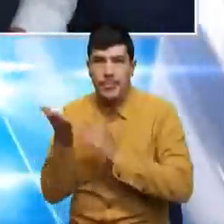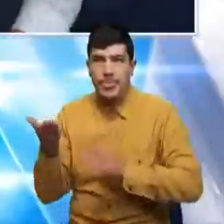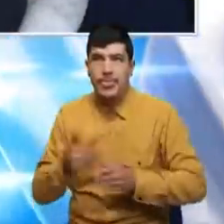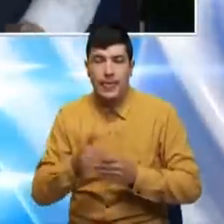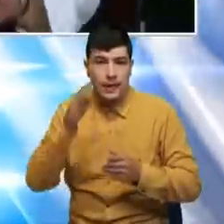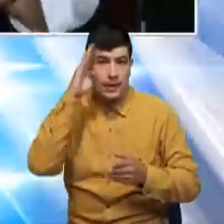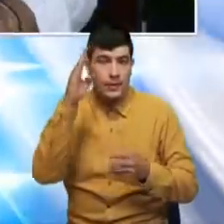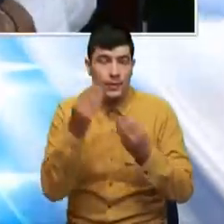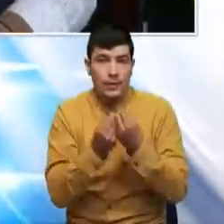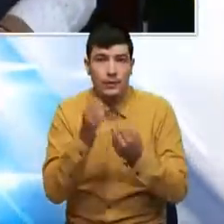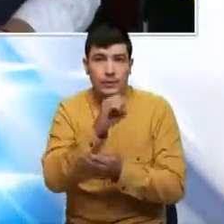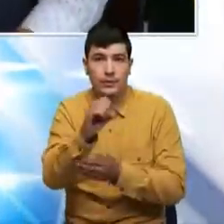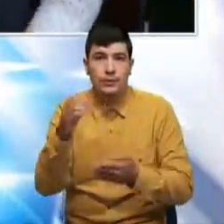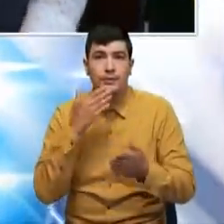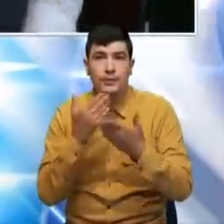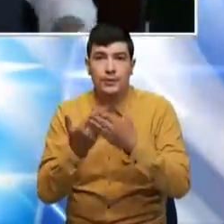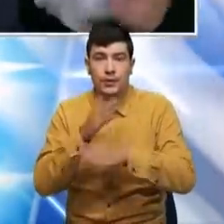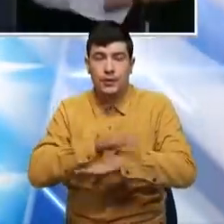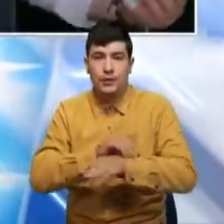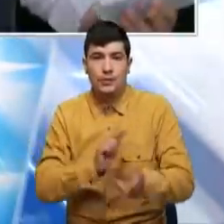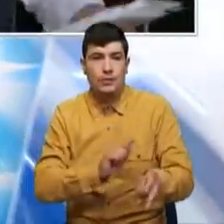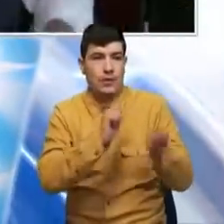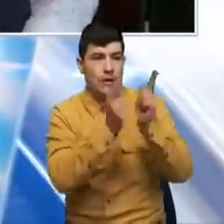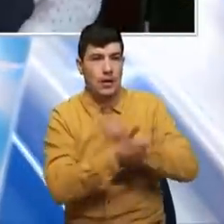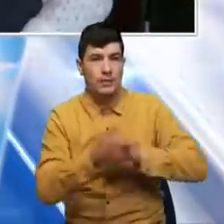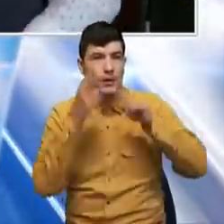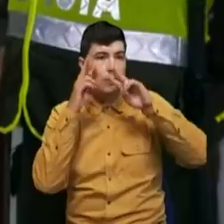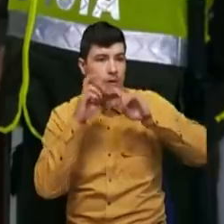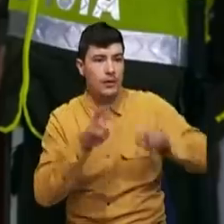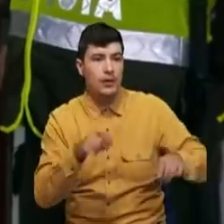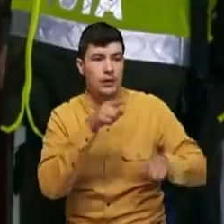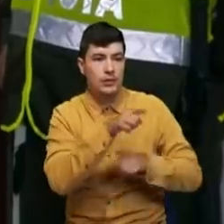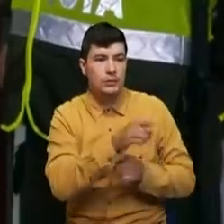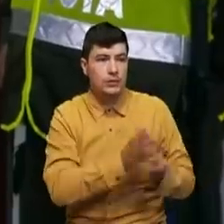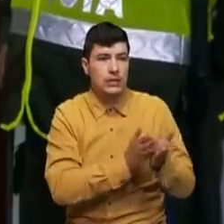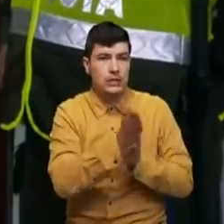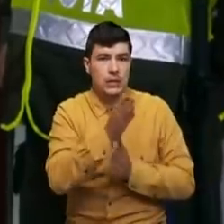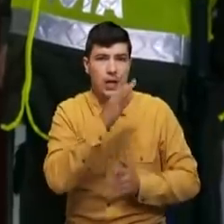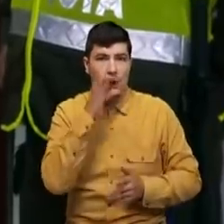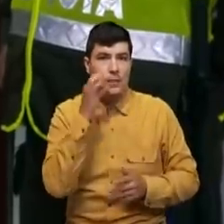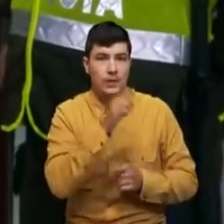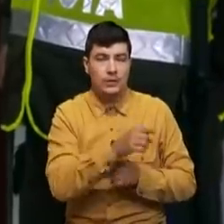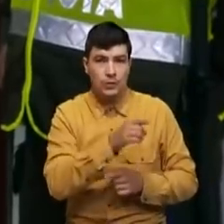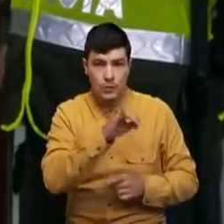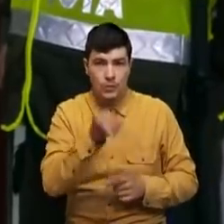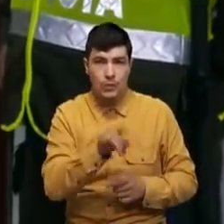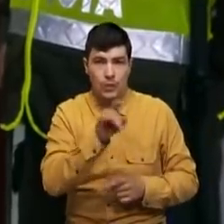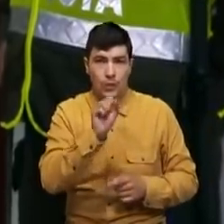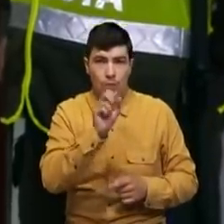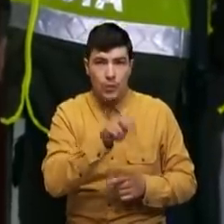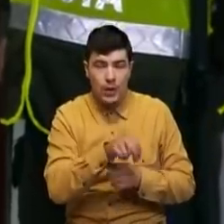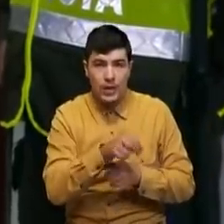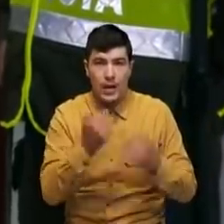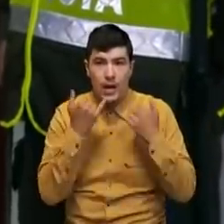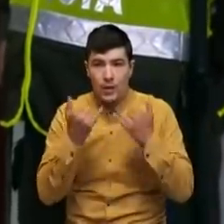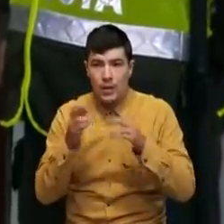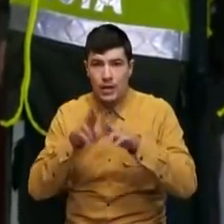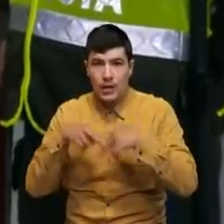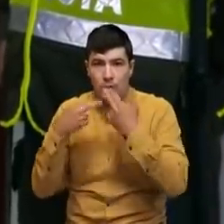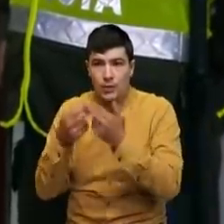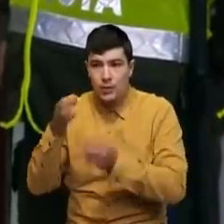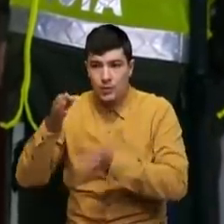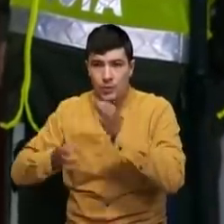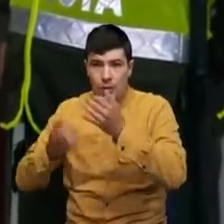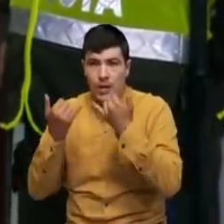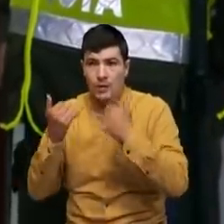Hola, compañero, buenas tardes. Un giro ha dado la investigación que se sigue contra Juan Guillermo Valderrama. La audiencia, pues en